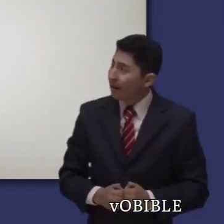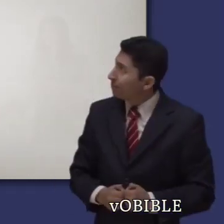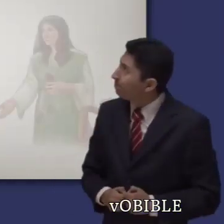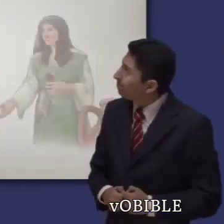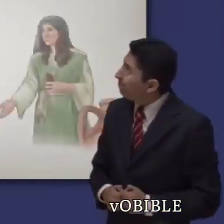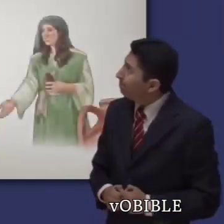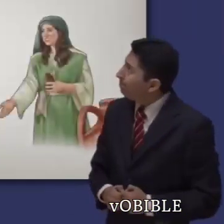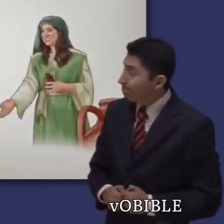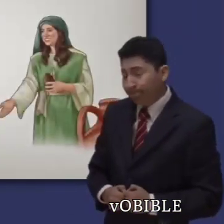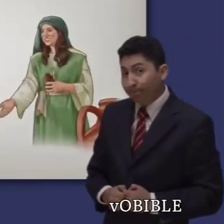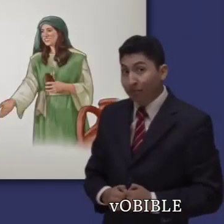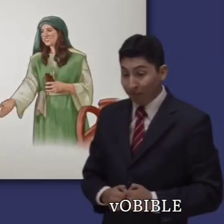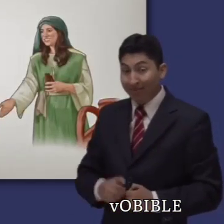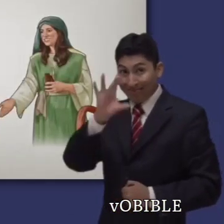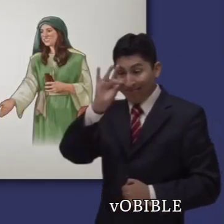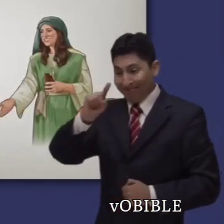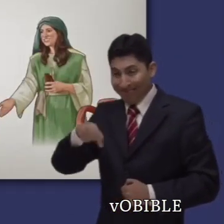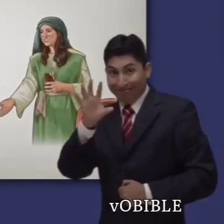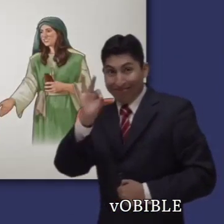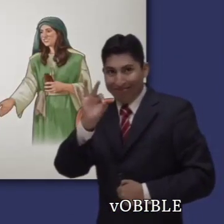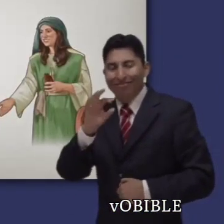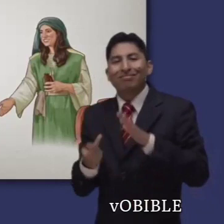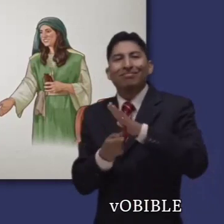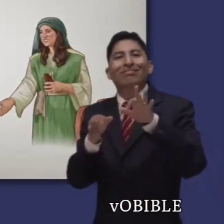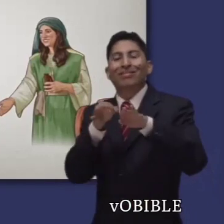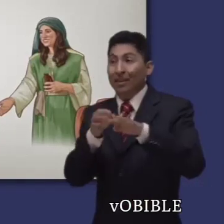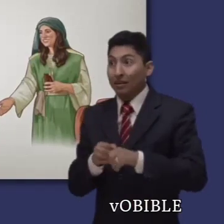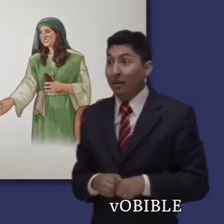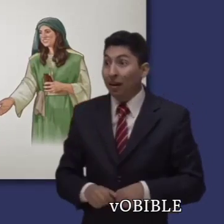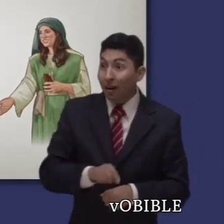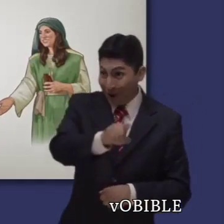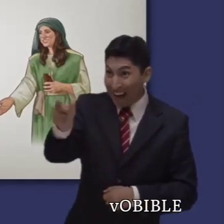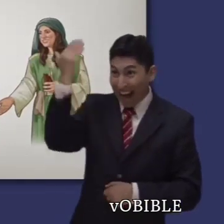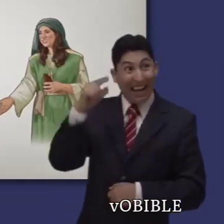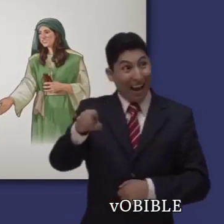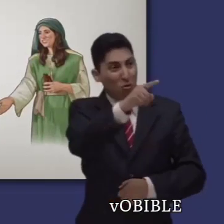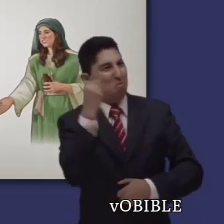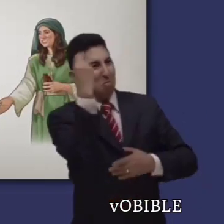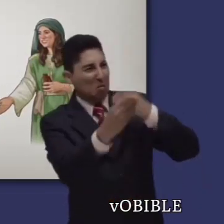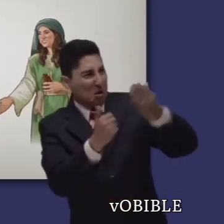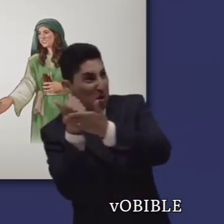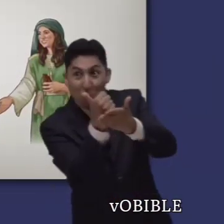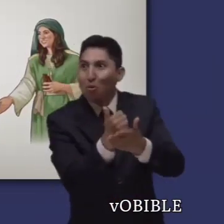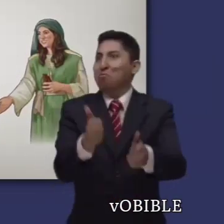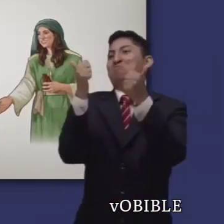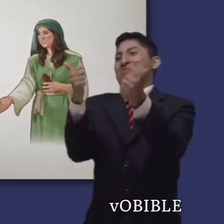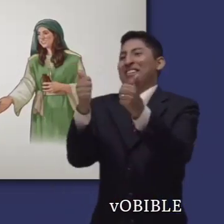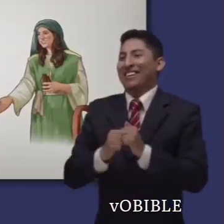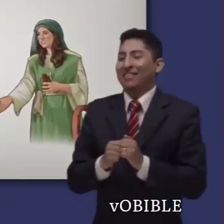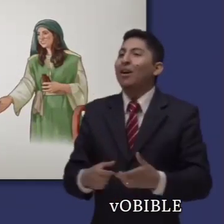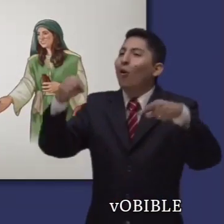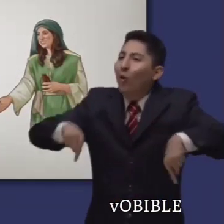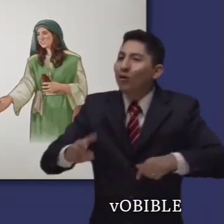En los capítulos 8 y 9, Pablo anima a los corintios a seguir con el ministerio de socorro en favor de los hermanos necesitados